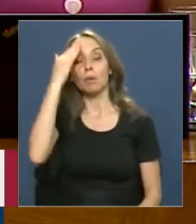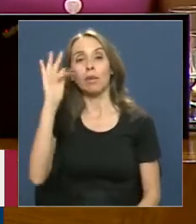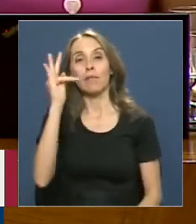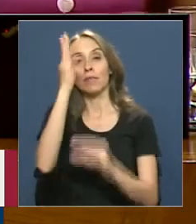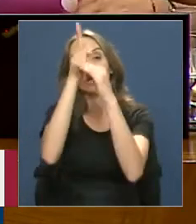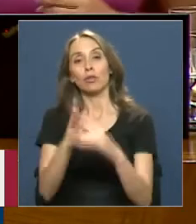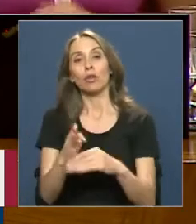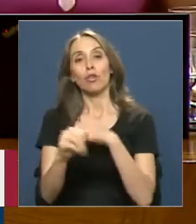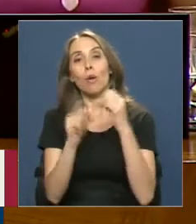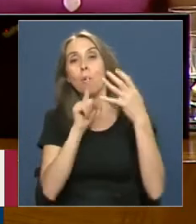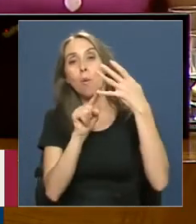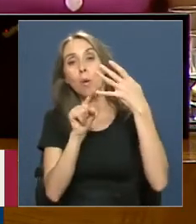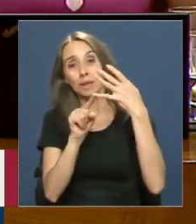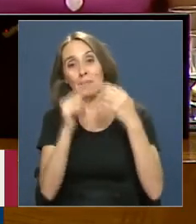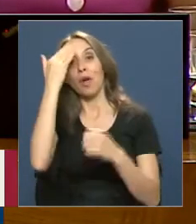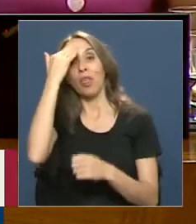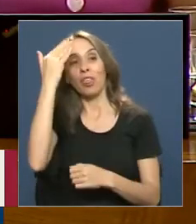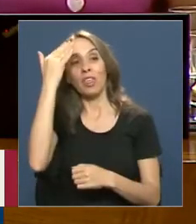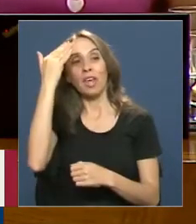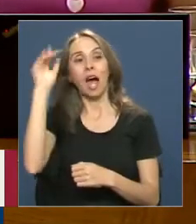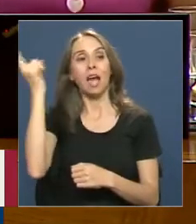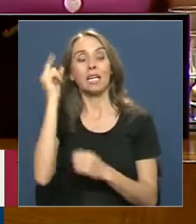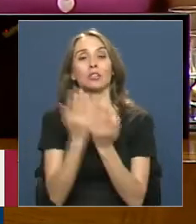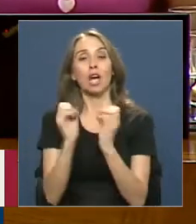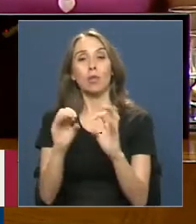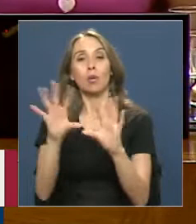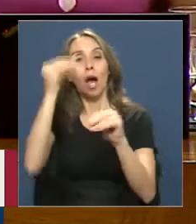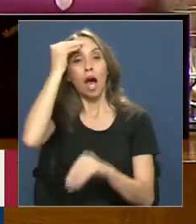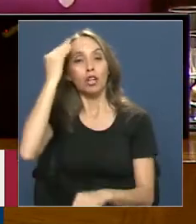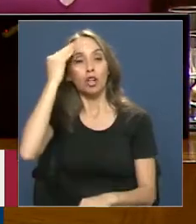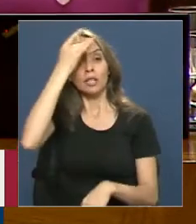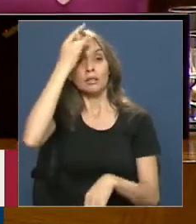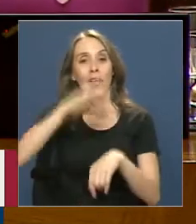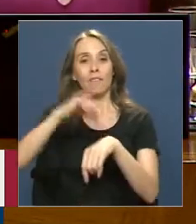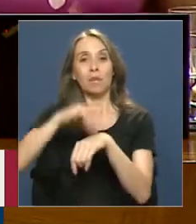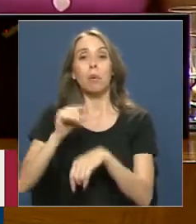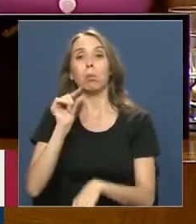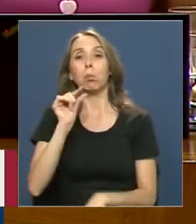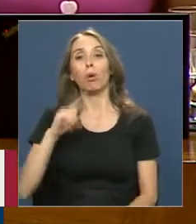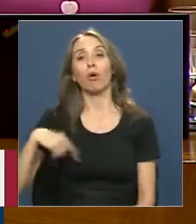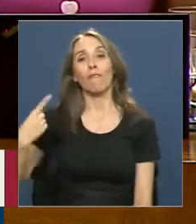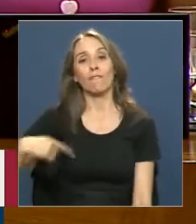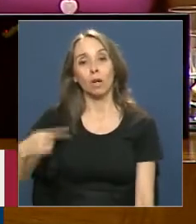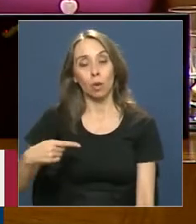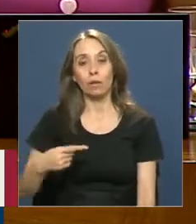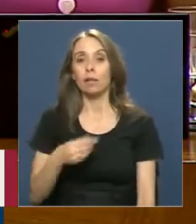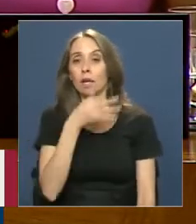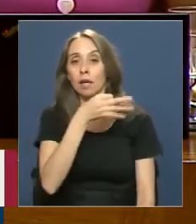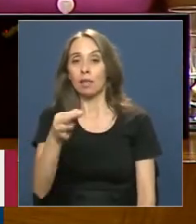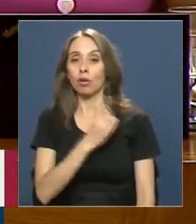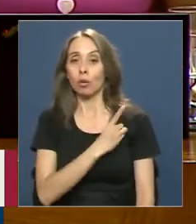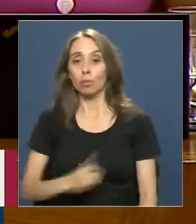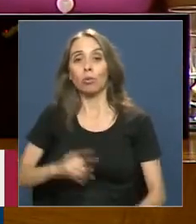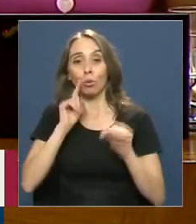cada año como el Día Nacional de la Educación y Concientización sobre las Enfermedades Poco Frecuentes. Hago presente a la